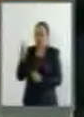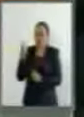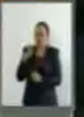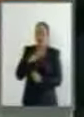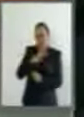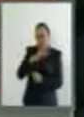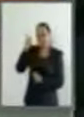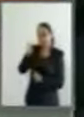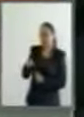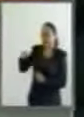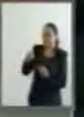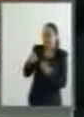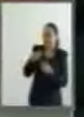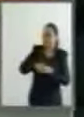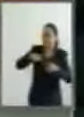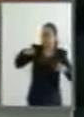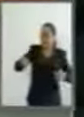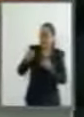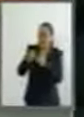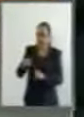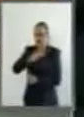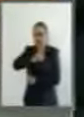independiente,